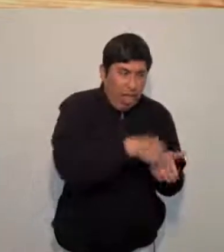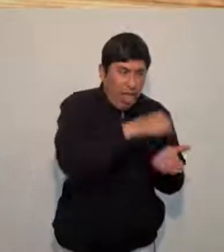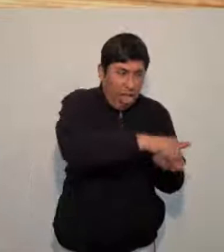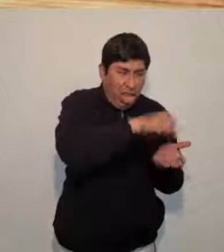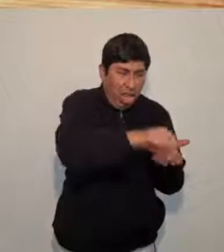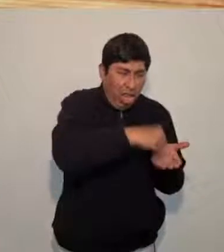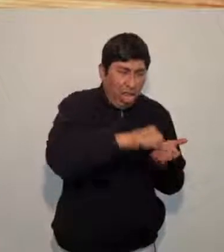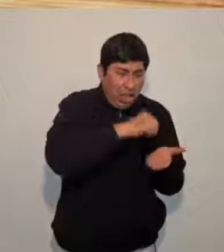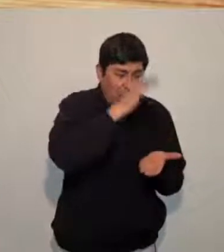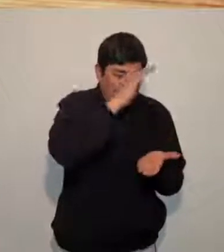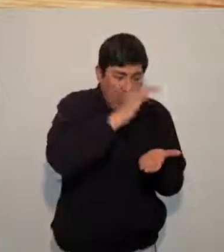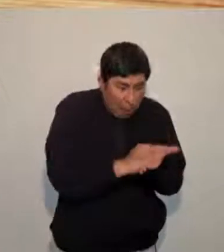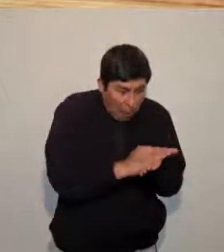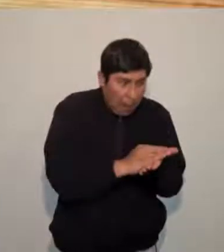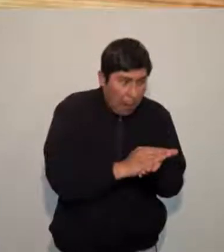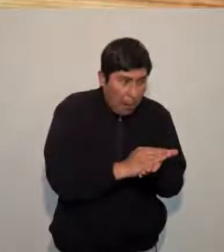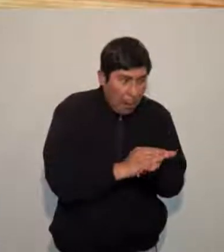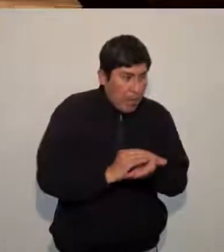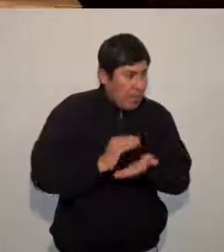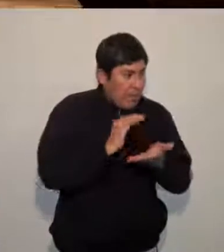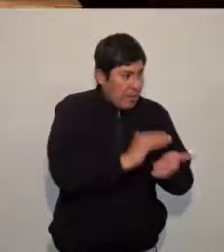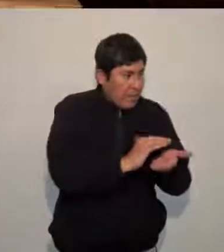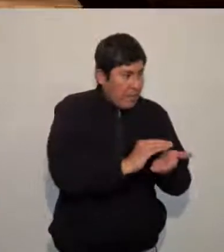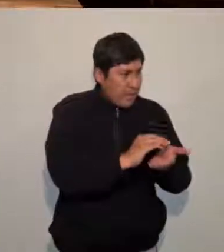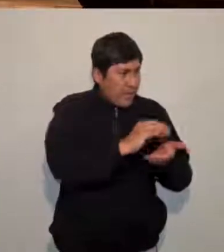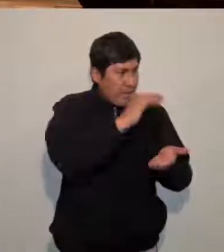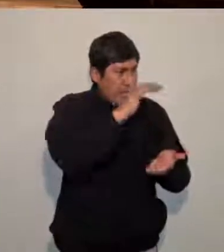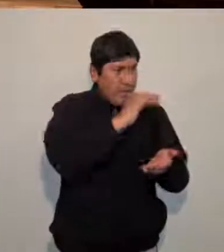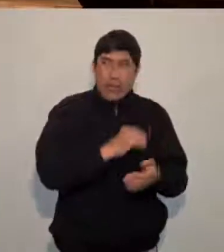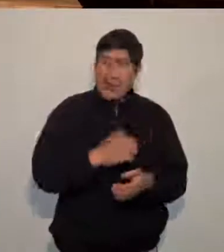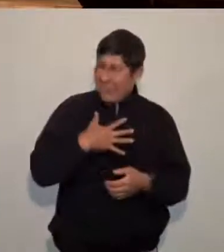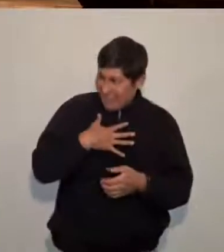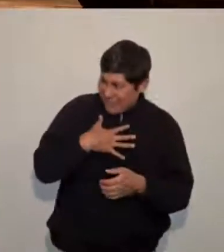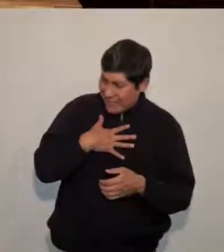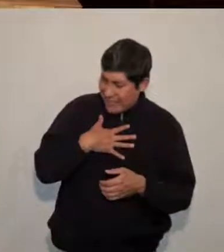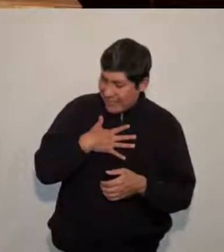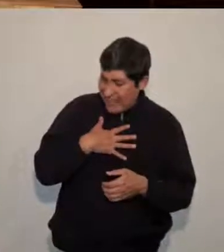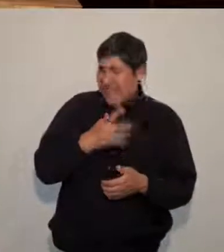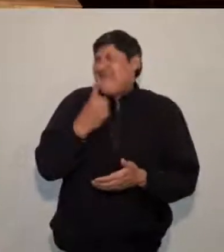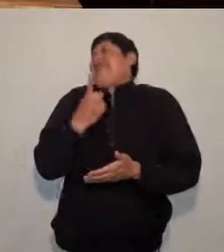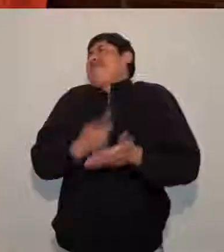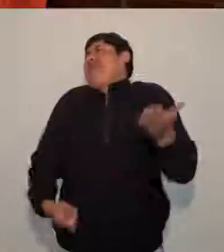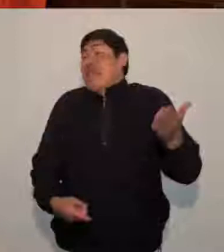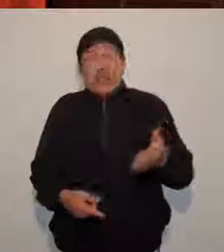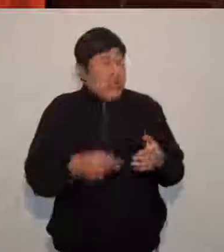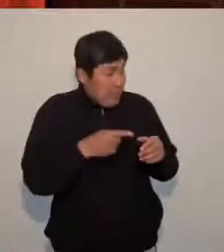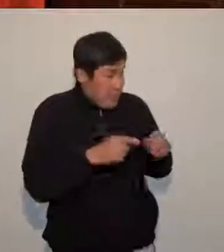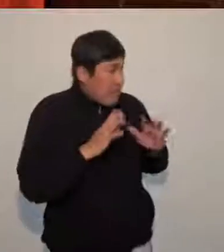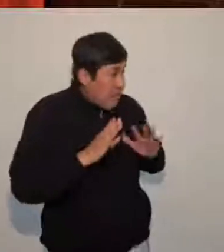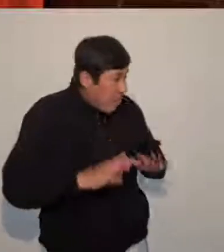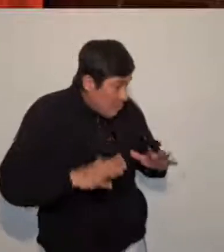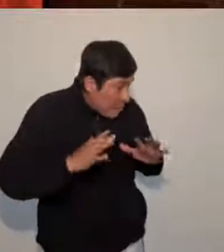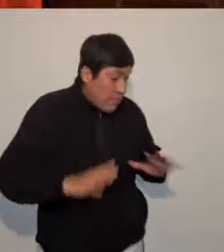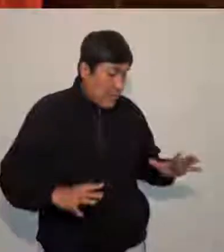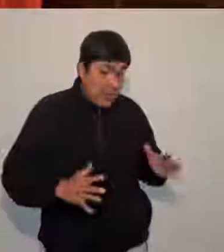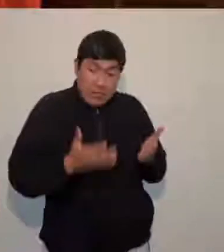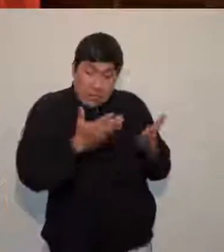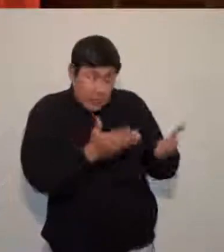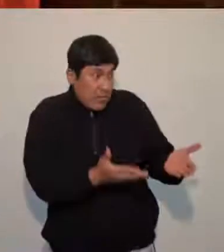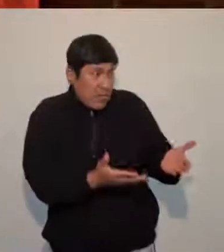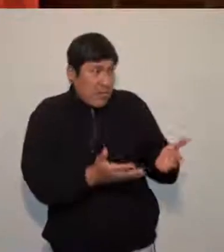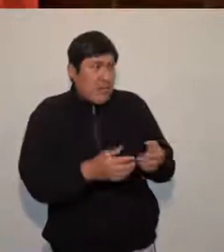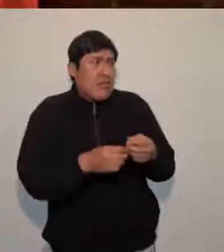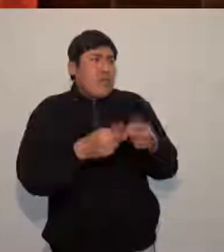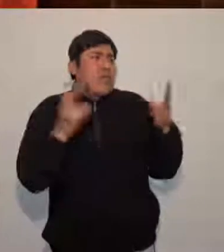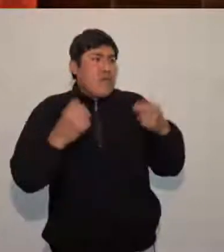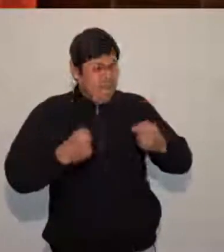vez de gastarse todos sus ahorros los invierte... A mi edad, Ernesto. ¿Para qué? Para estar tranquila. Usted